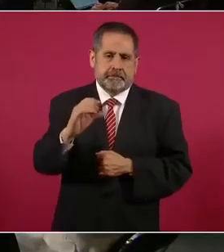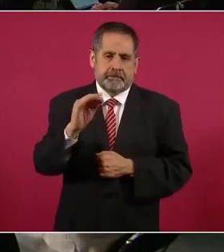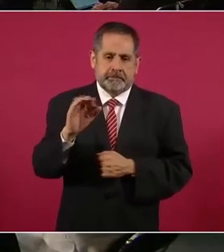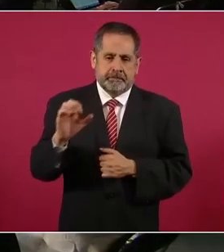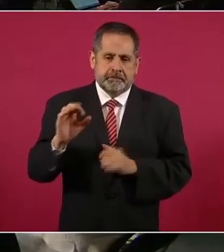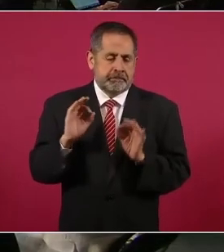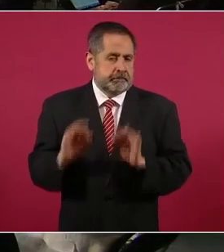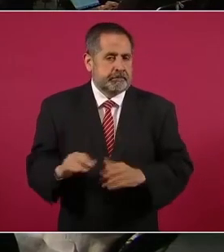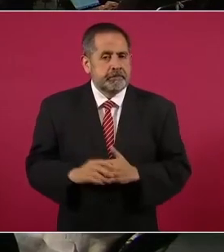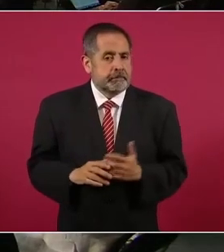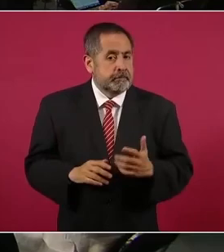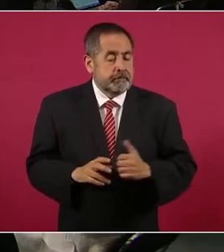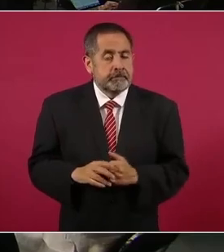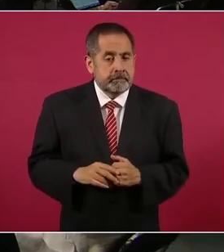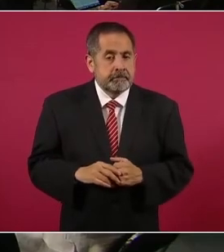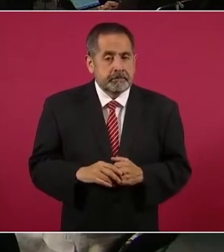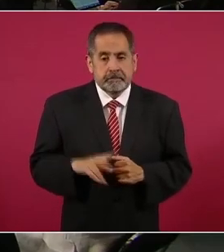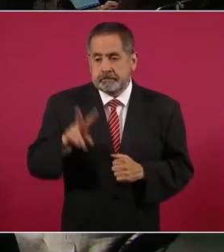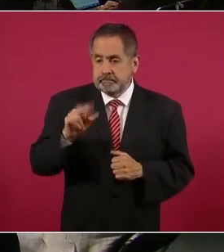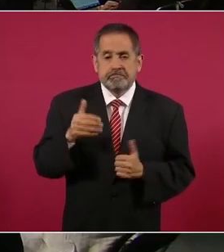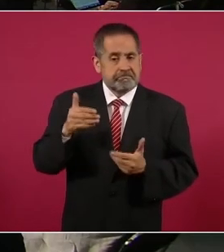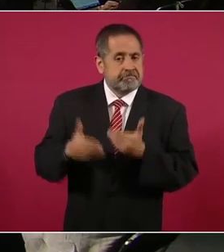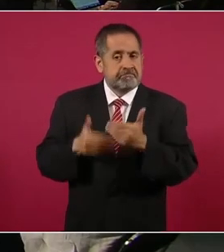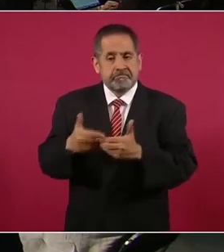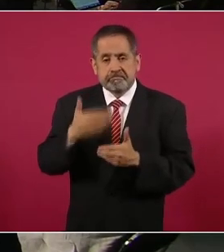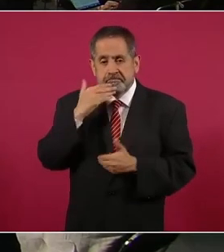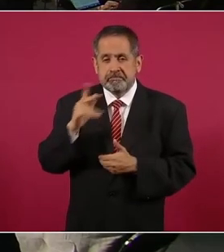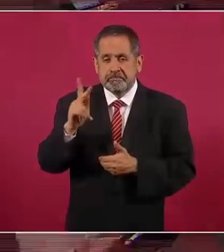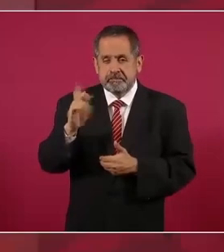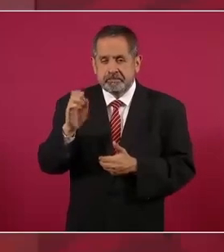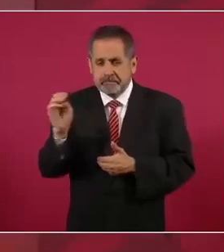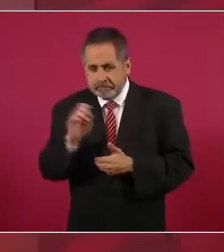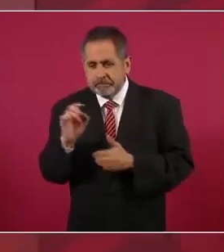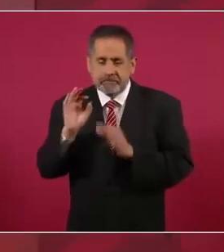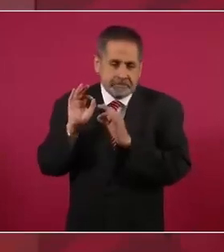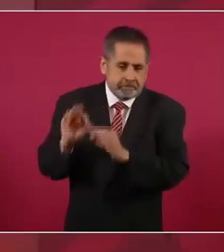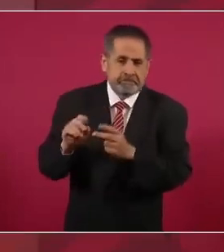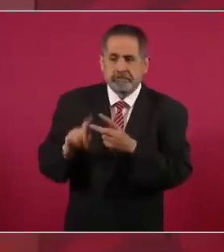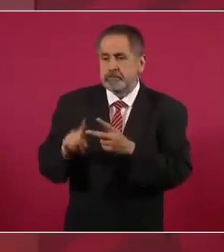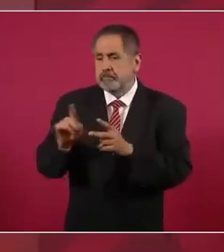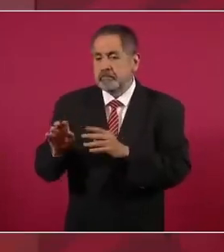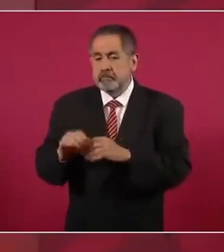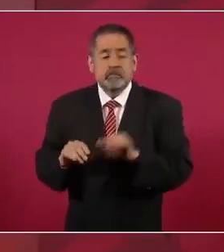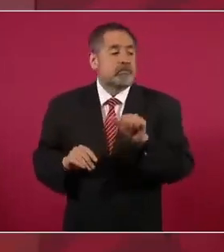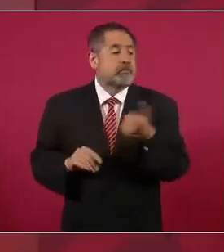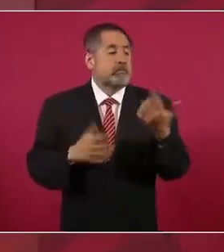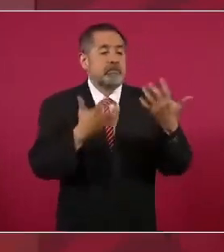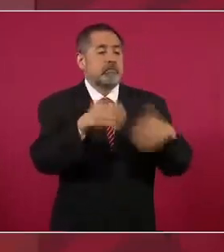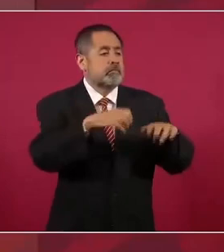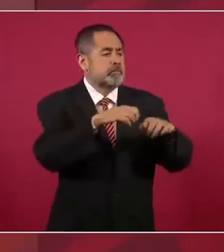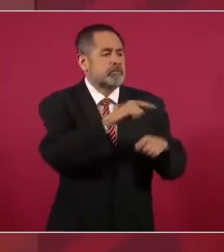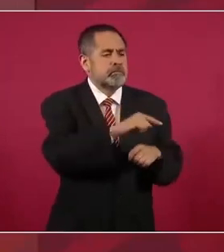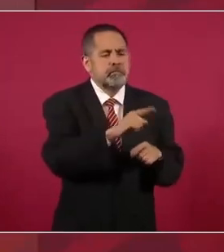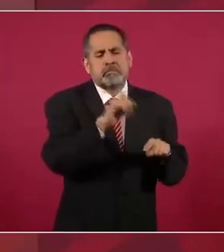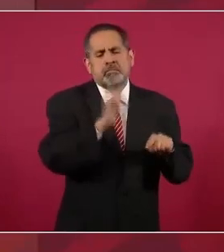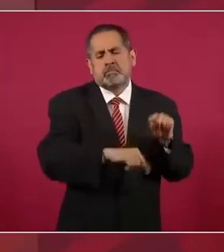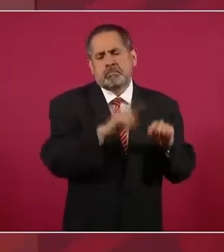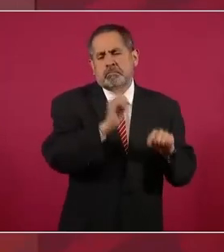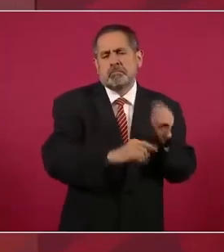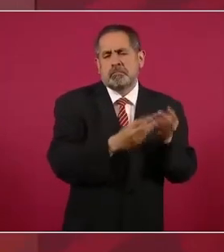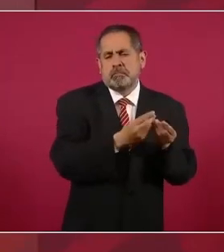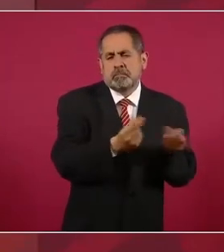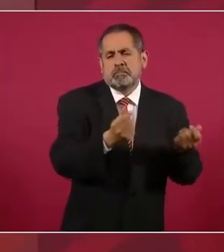Entonces va bien Pemex y estas empresas que tú mencionas pues están desapareciendo